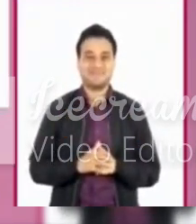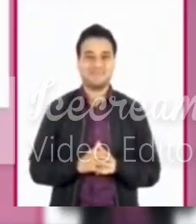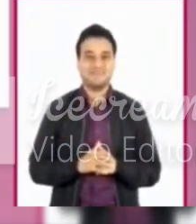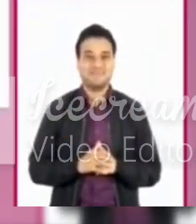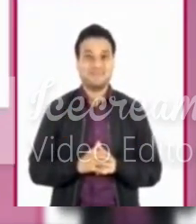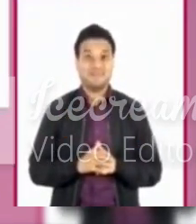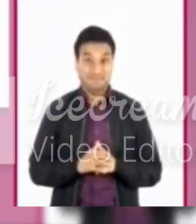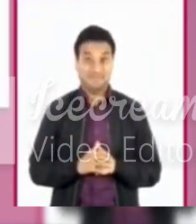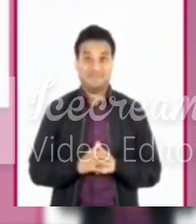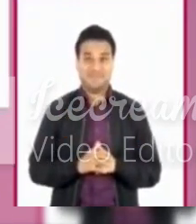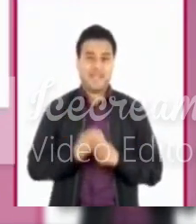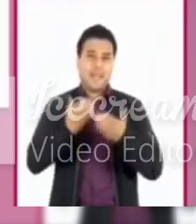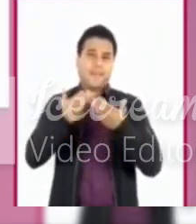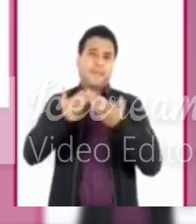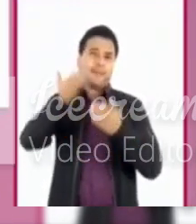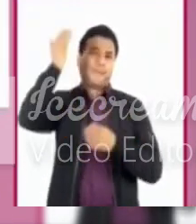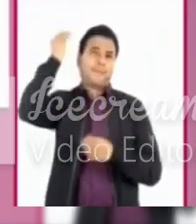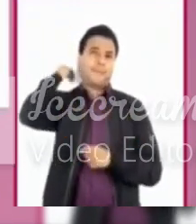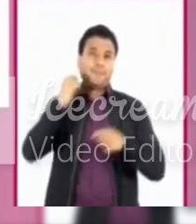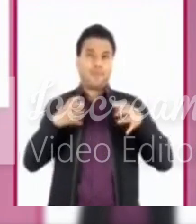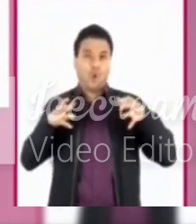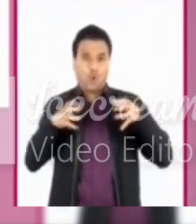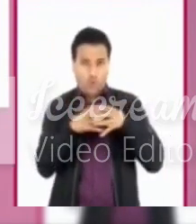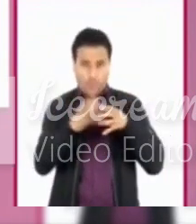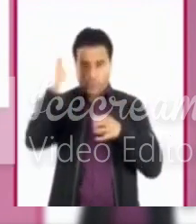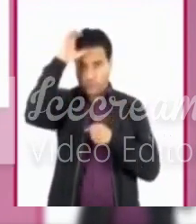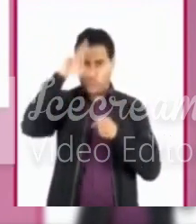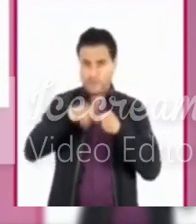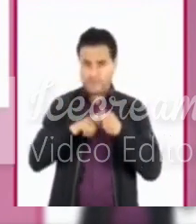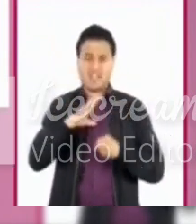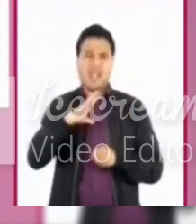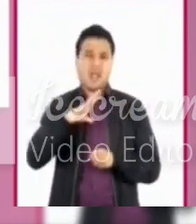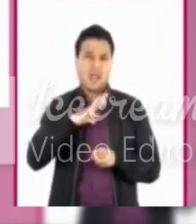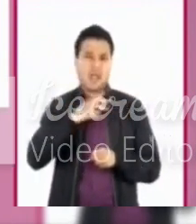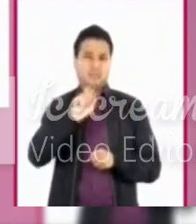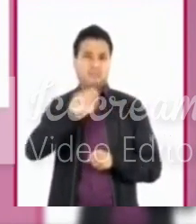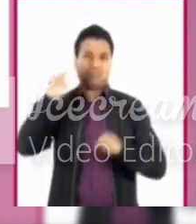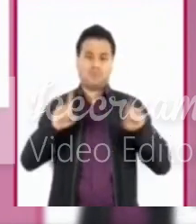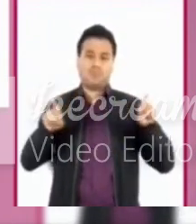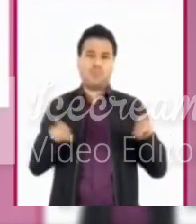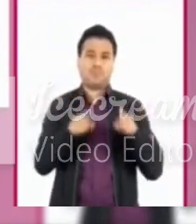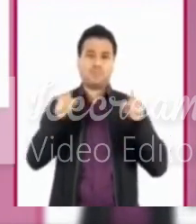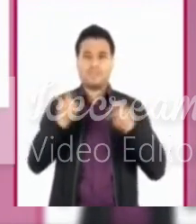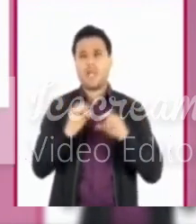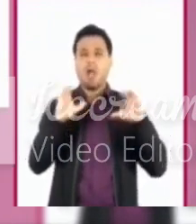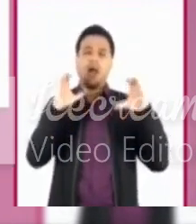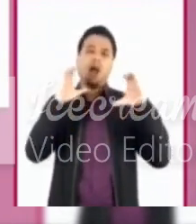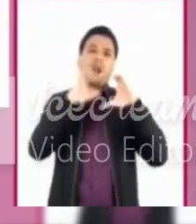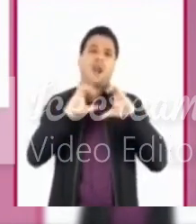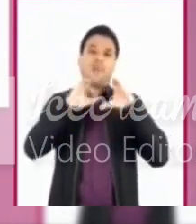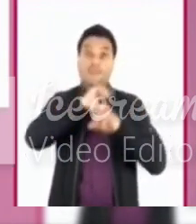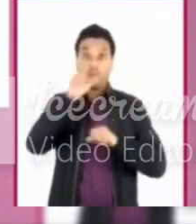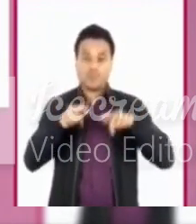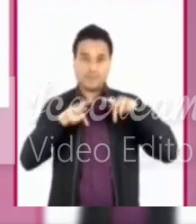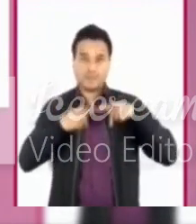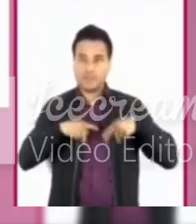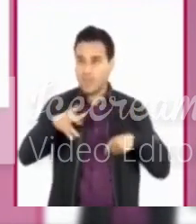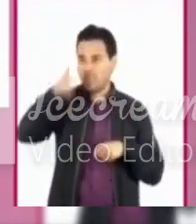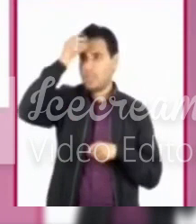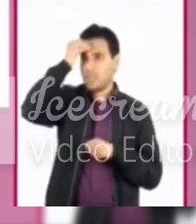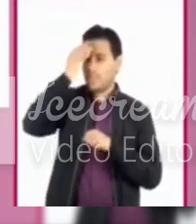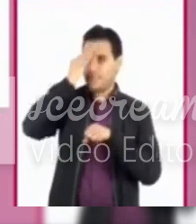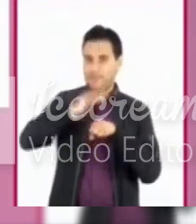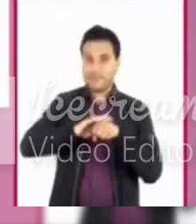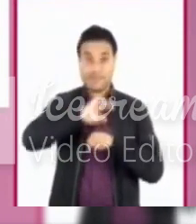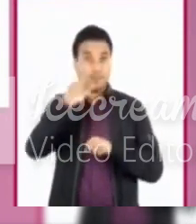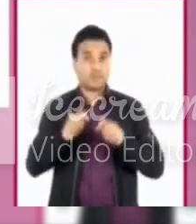Sabemos que en las culturas más antiguas había músicos que componían canciones que la gente retenía en su memoria. Estas canciones